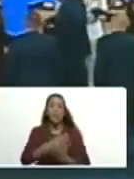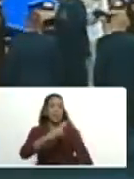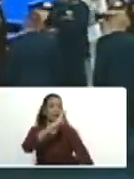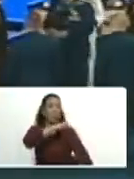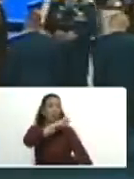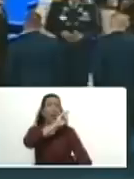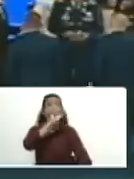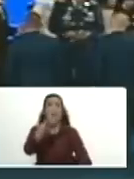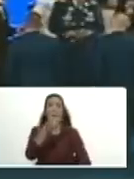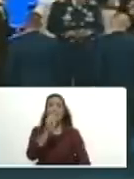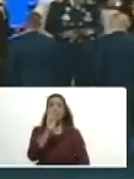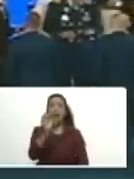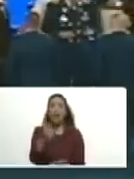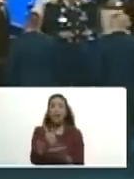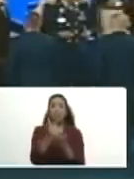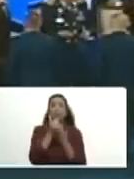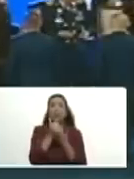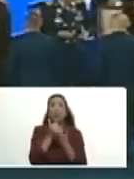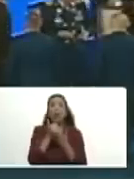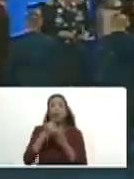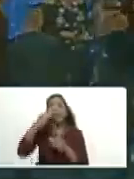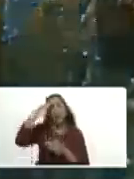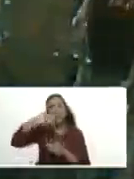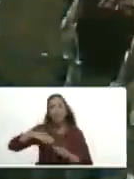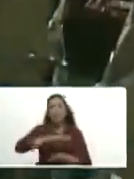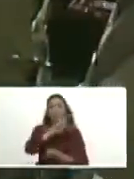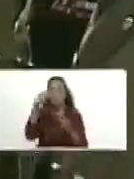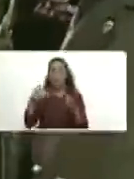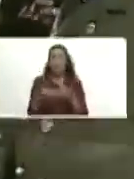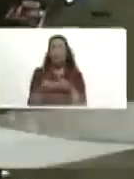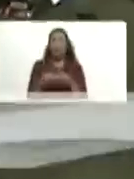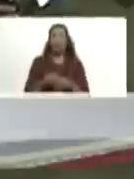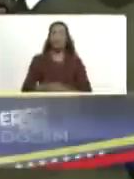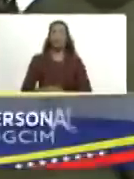de sargento ayudante de la Fuerza Armada Nacional Bolivariana.